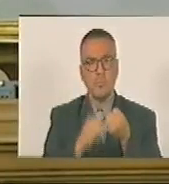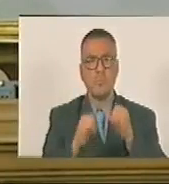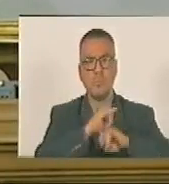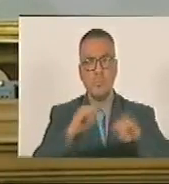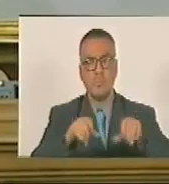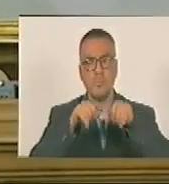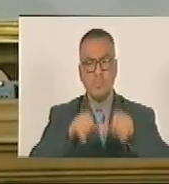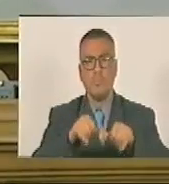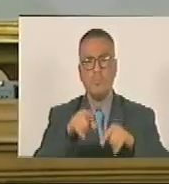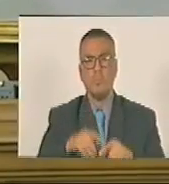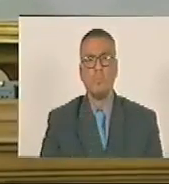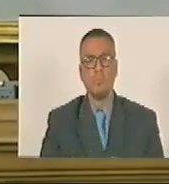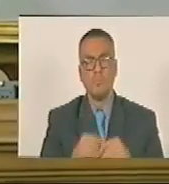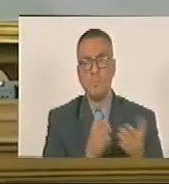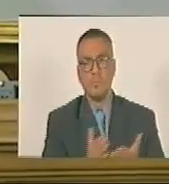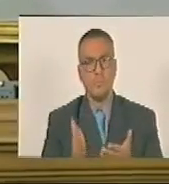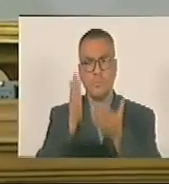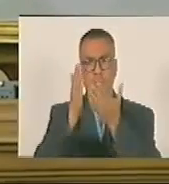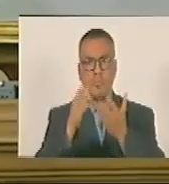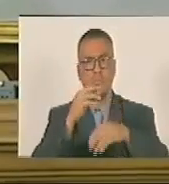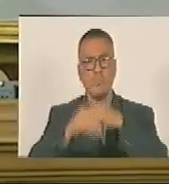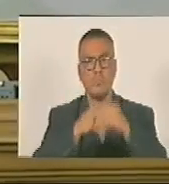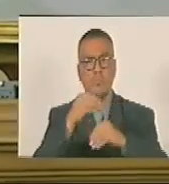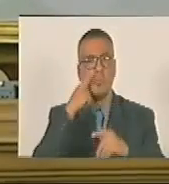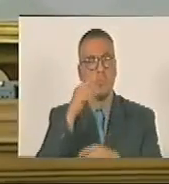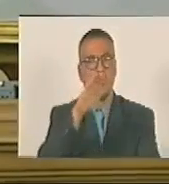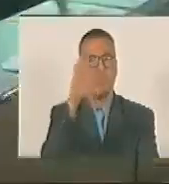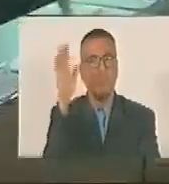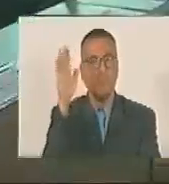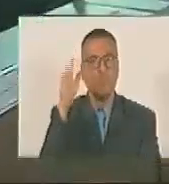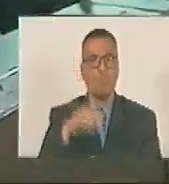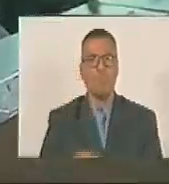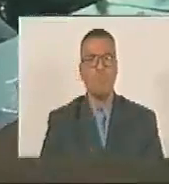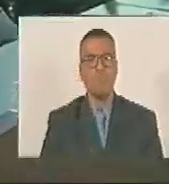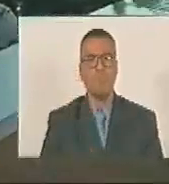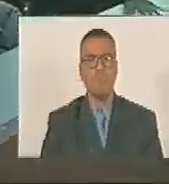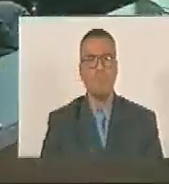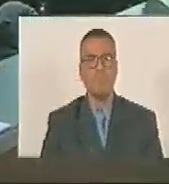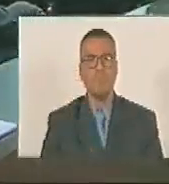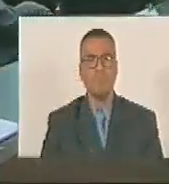sesión permanente, sírvanse manifestarlo con la señal de costumbre.